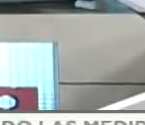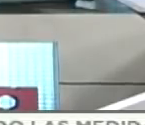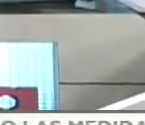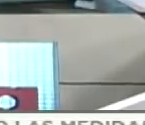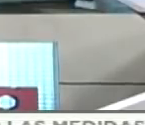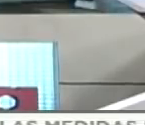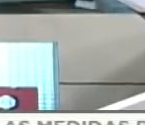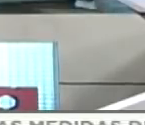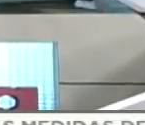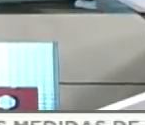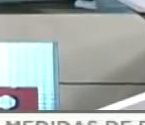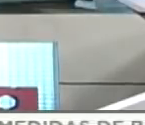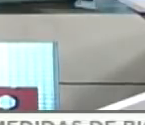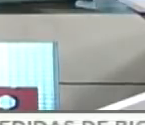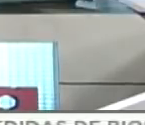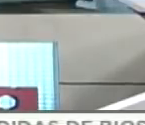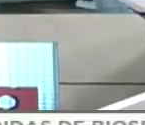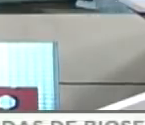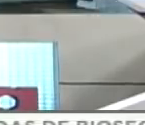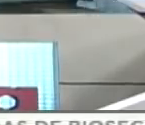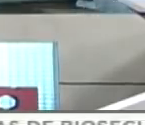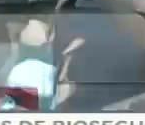nuestra compañera María Jiménez. Adelante.